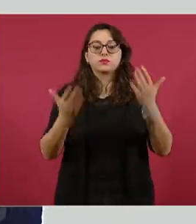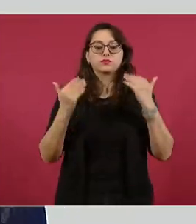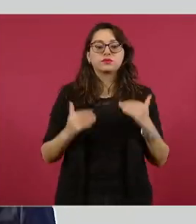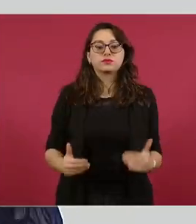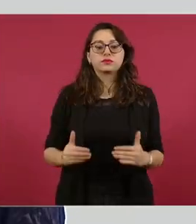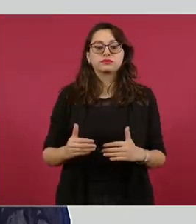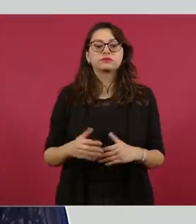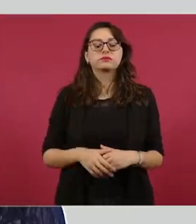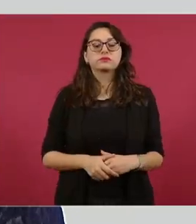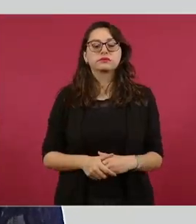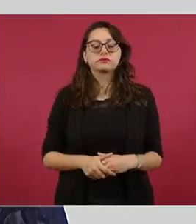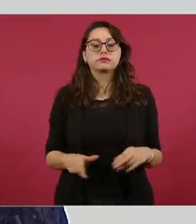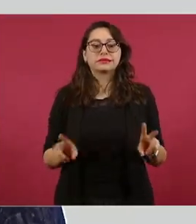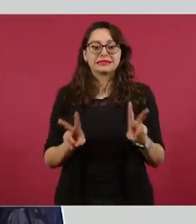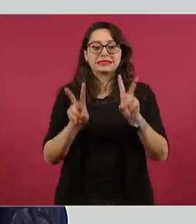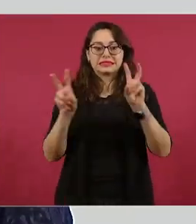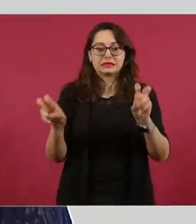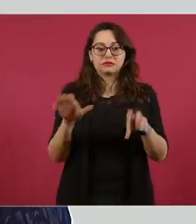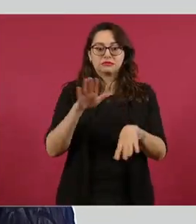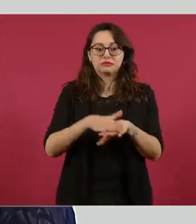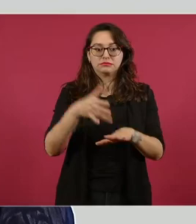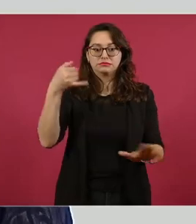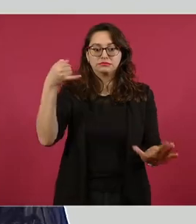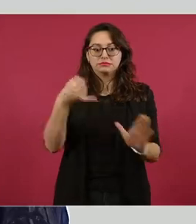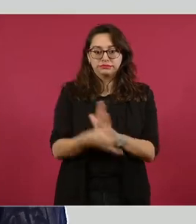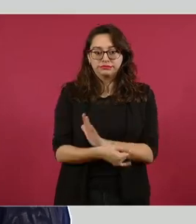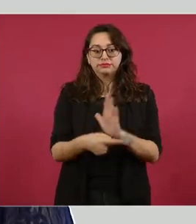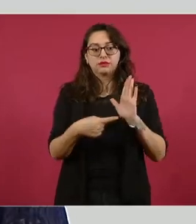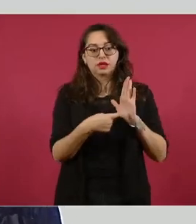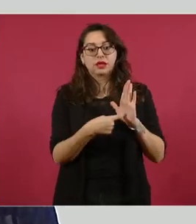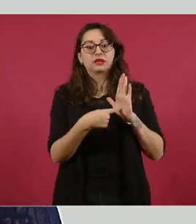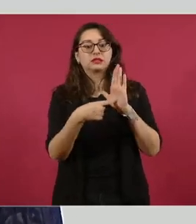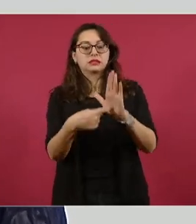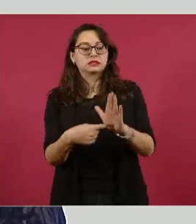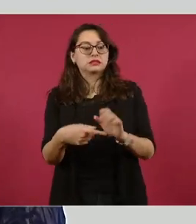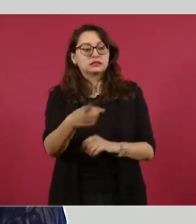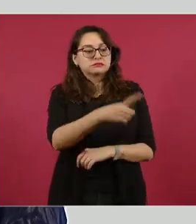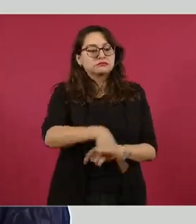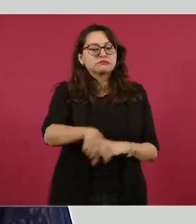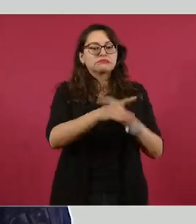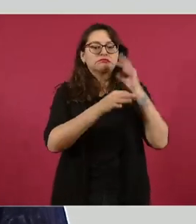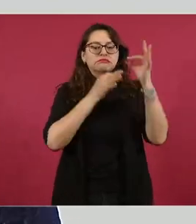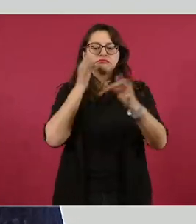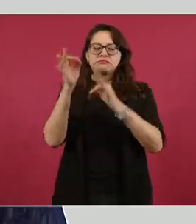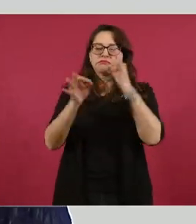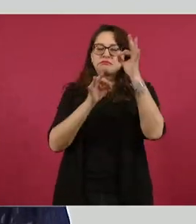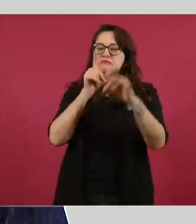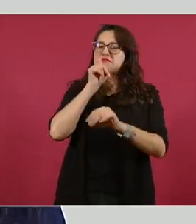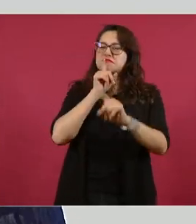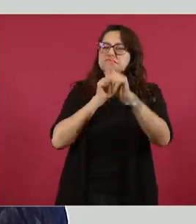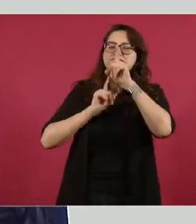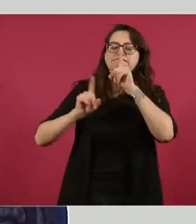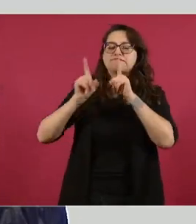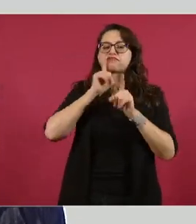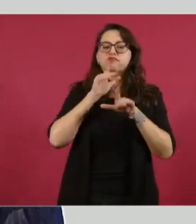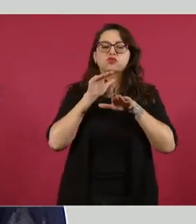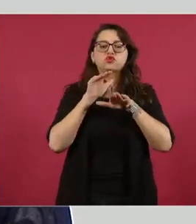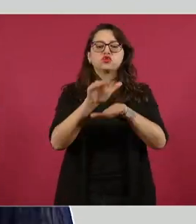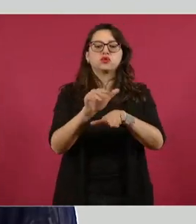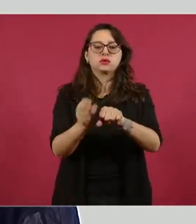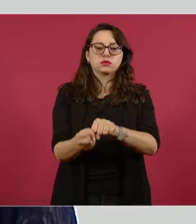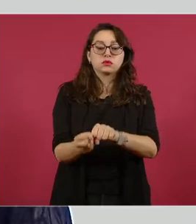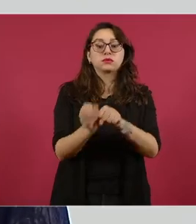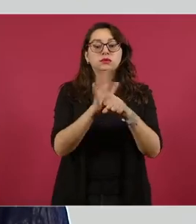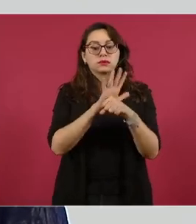un poquito más en el tema, porque les vamos a presentar un trabajo sobre esta campaña de noticias falsas acerca del COVID-19.